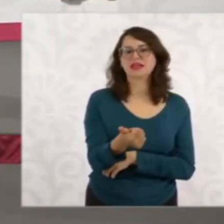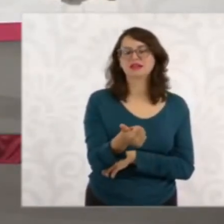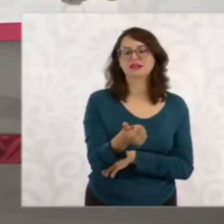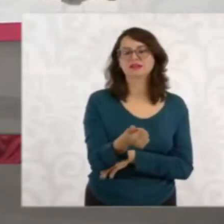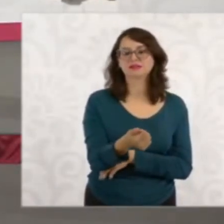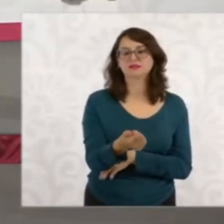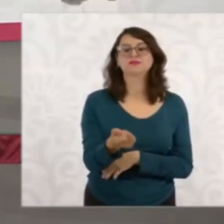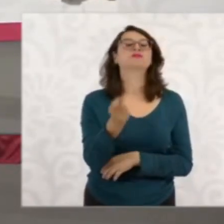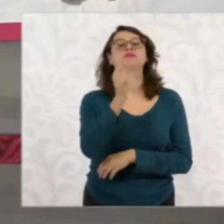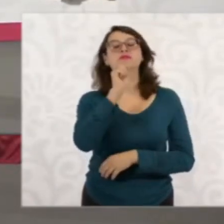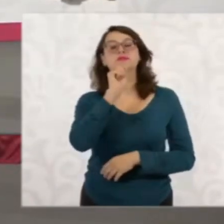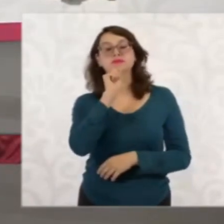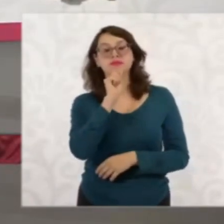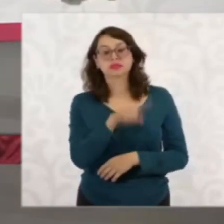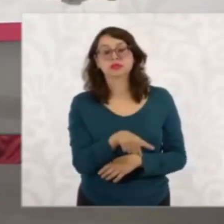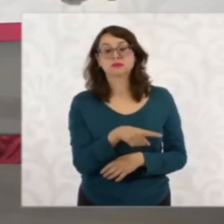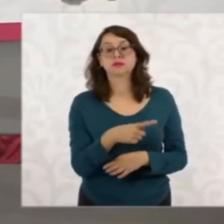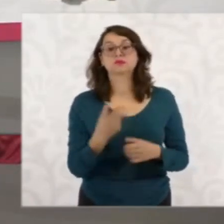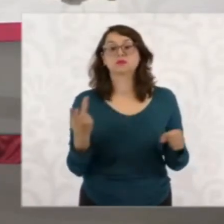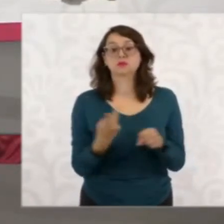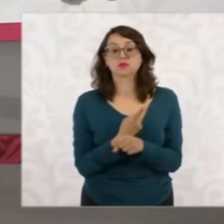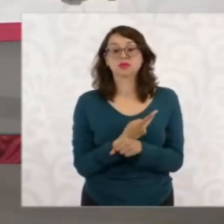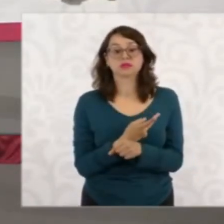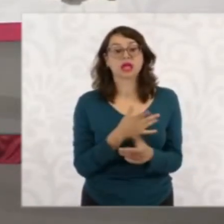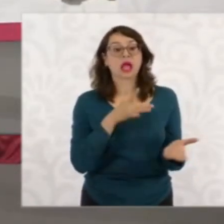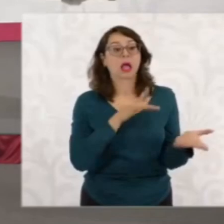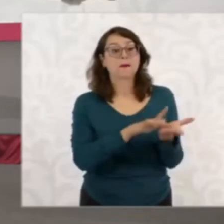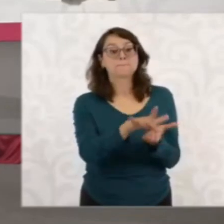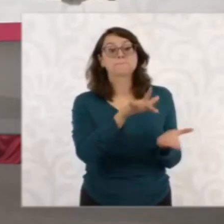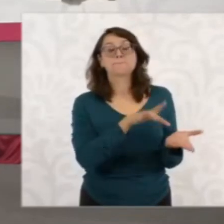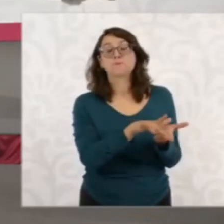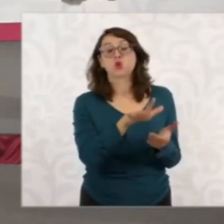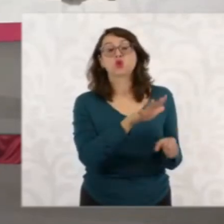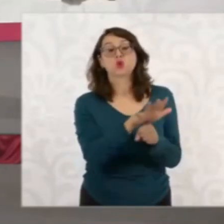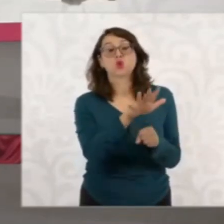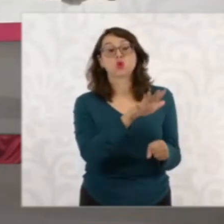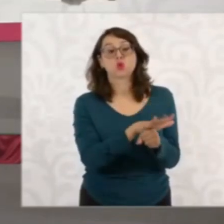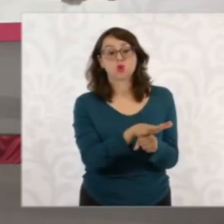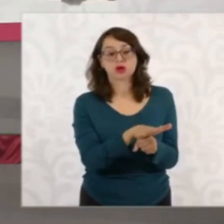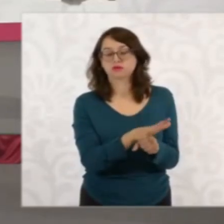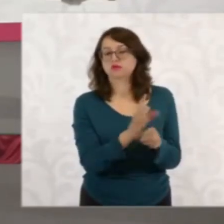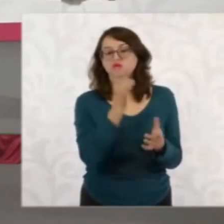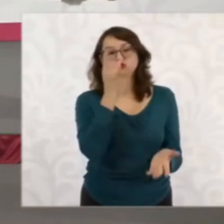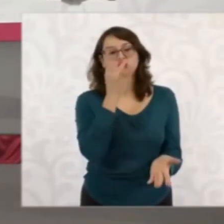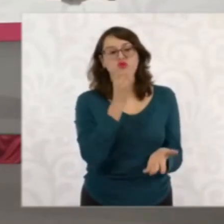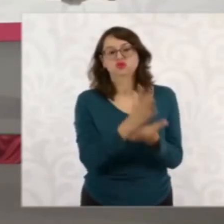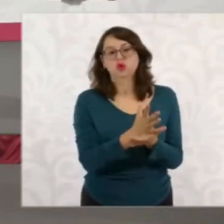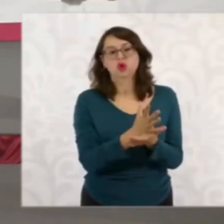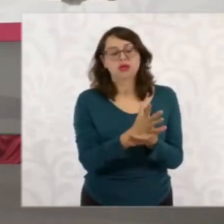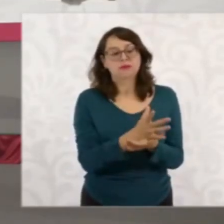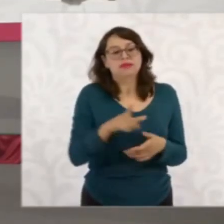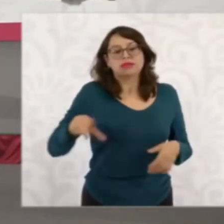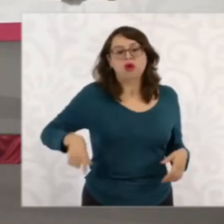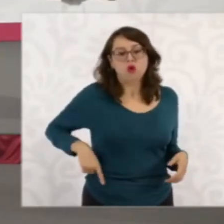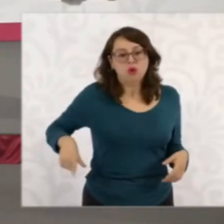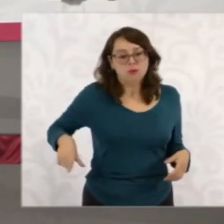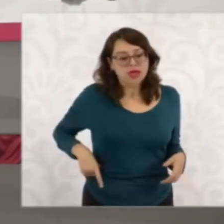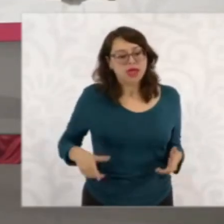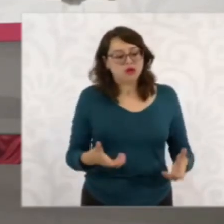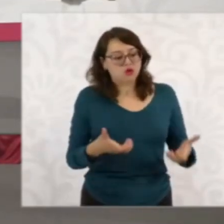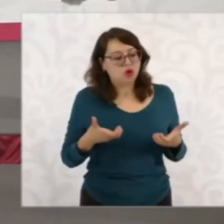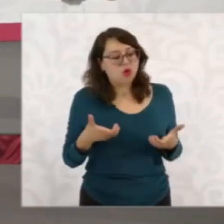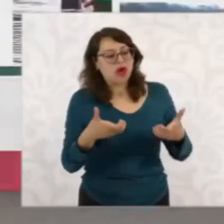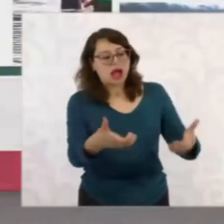época los apoyos todos eran para liberar lo que son servicios públicos y bienes públicos. No